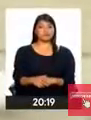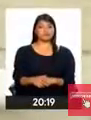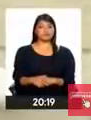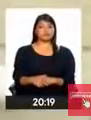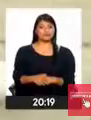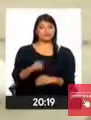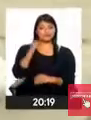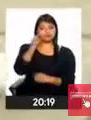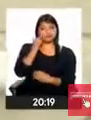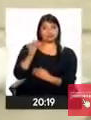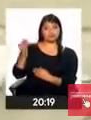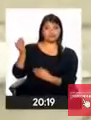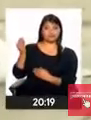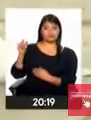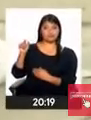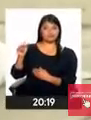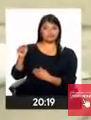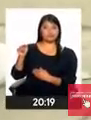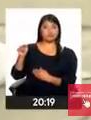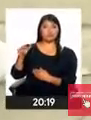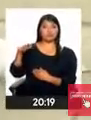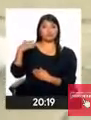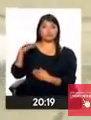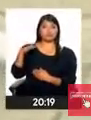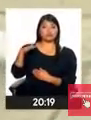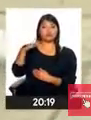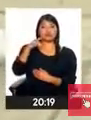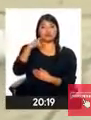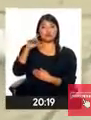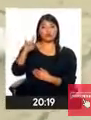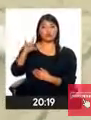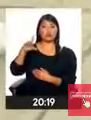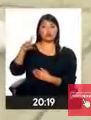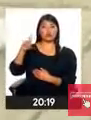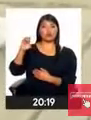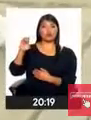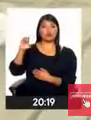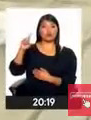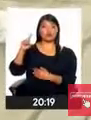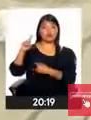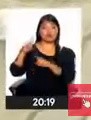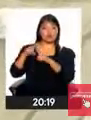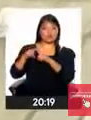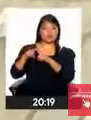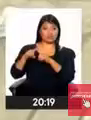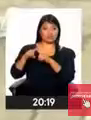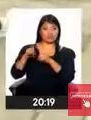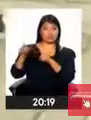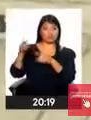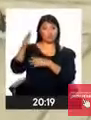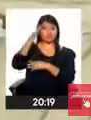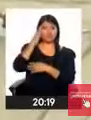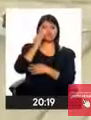Están ustedes observando la labor de un agente de la UDEX. Está